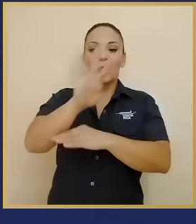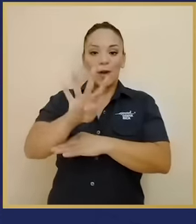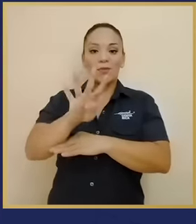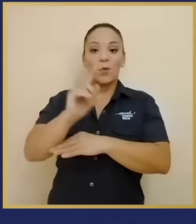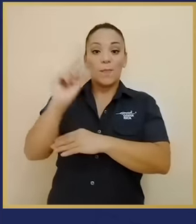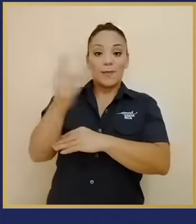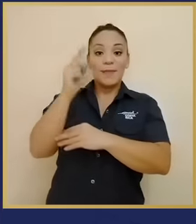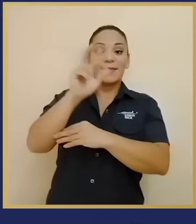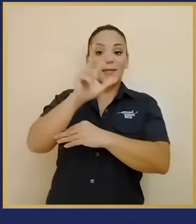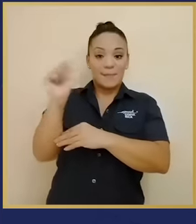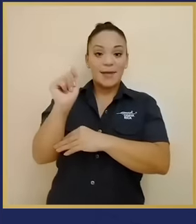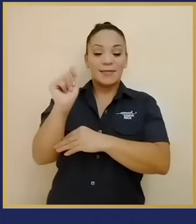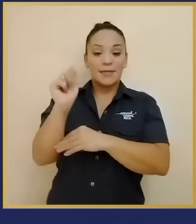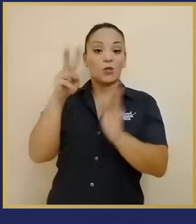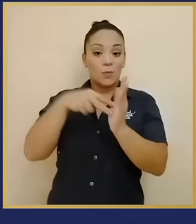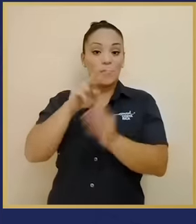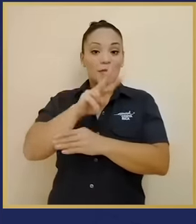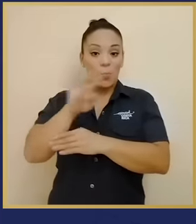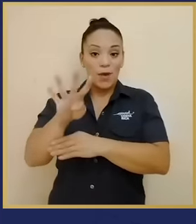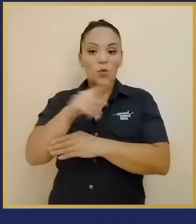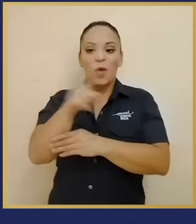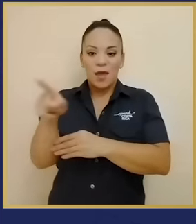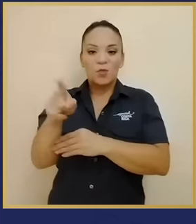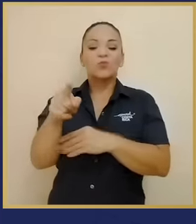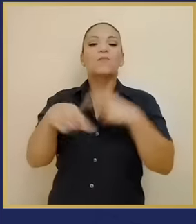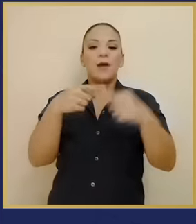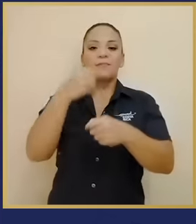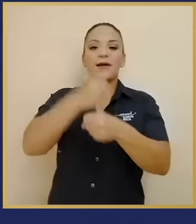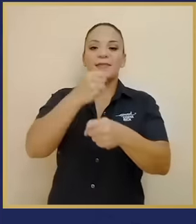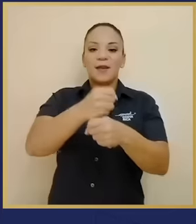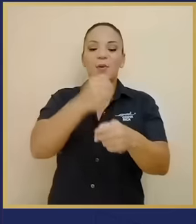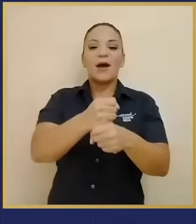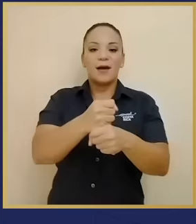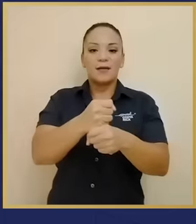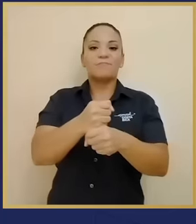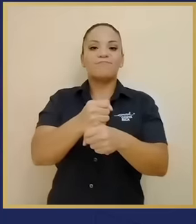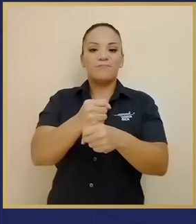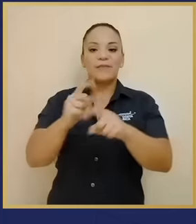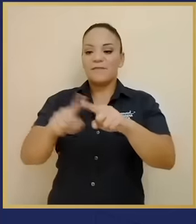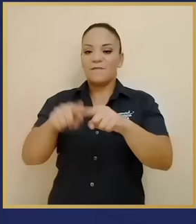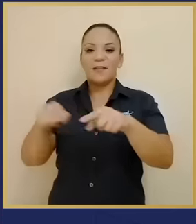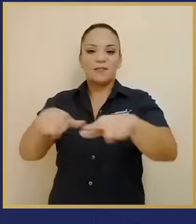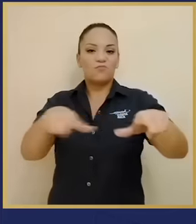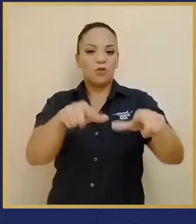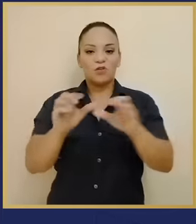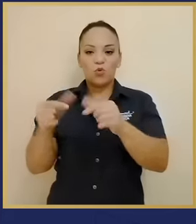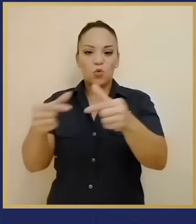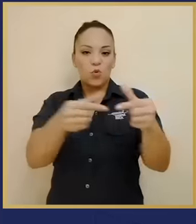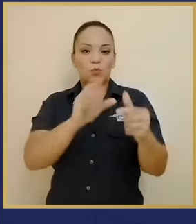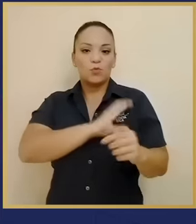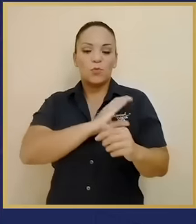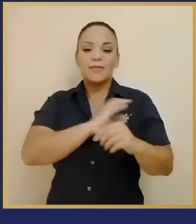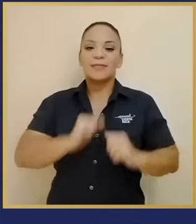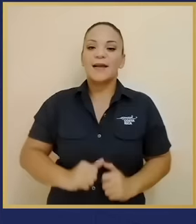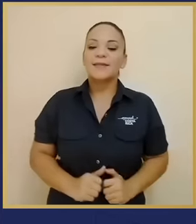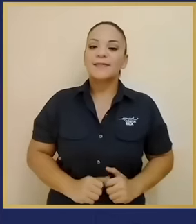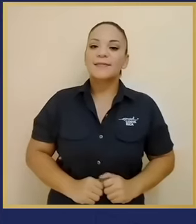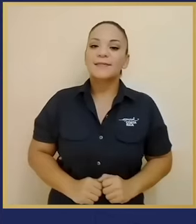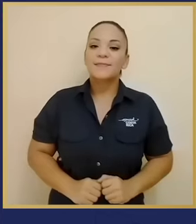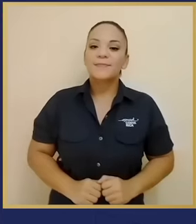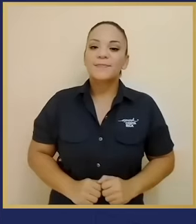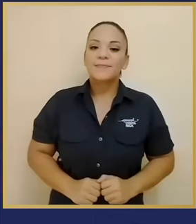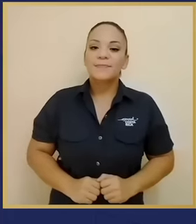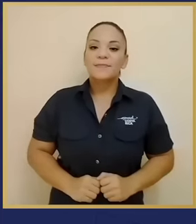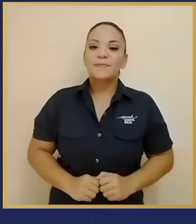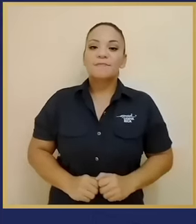año 24, en el primer trimestre, estarán integrándose a los diferentes cuerpos de policía.